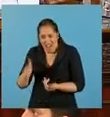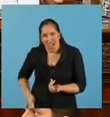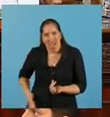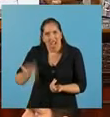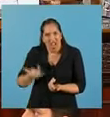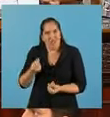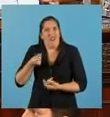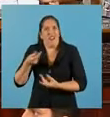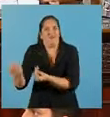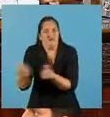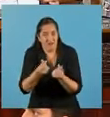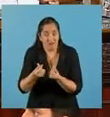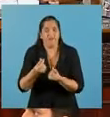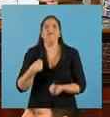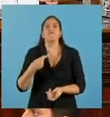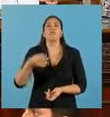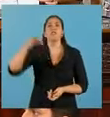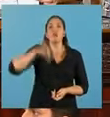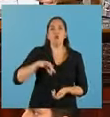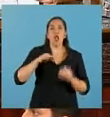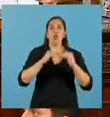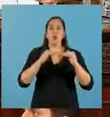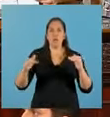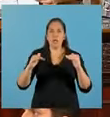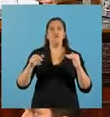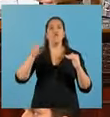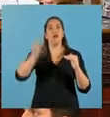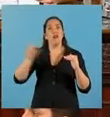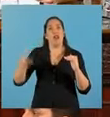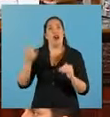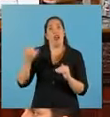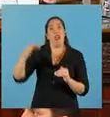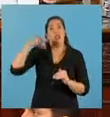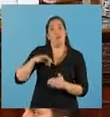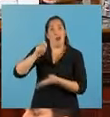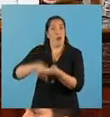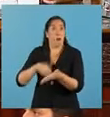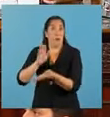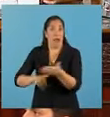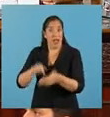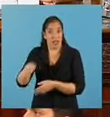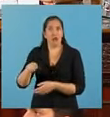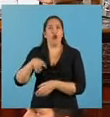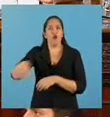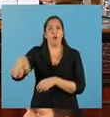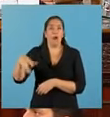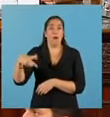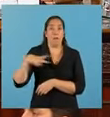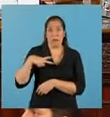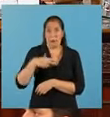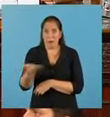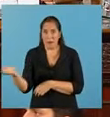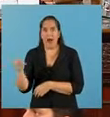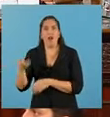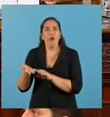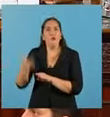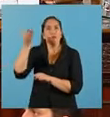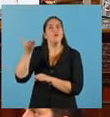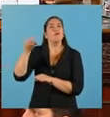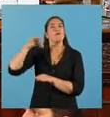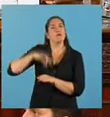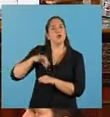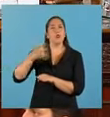un incremento salarial mínimo y uniforme para los trabajadores en relación de dependencia del sector privado, que representó un incremento del